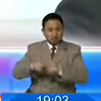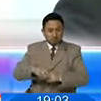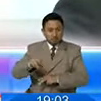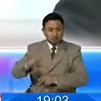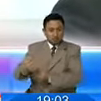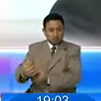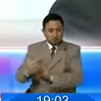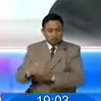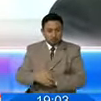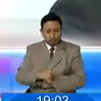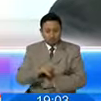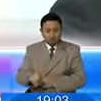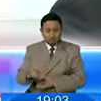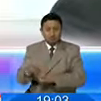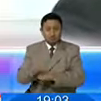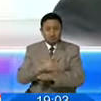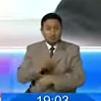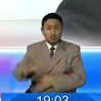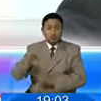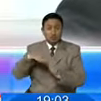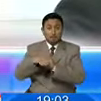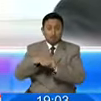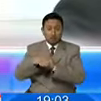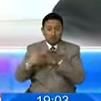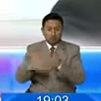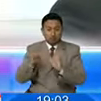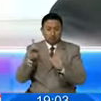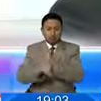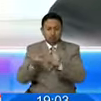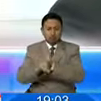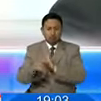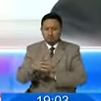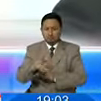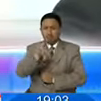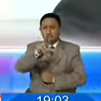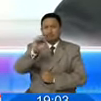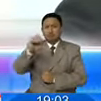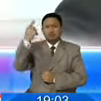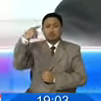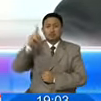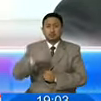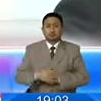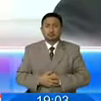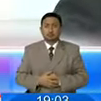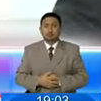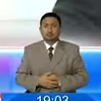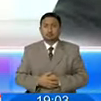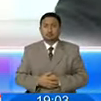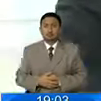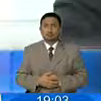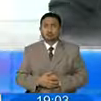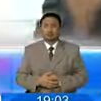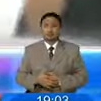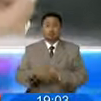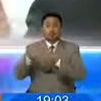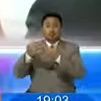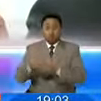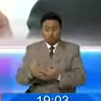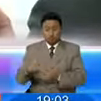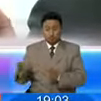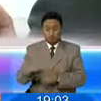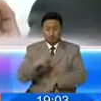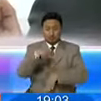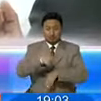información, tendría movimientos en sus cuentas bancarias de alrededor de 30 millones de dólares, justo en las